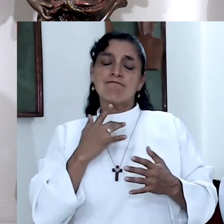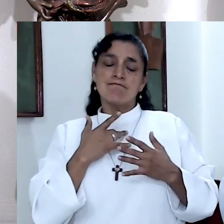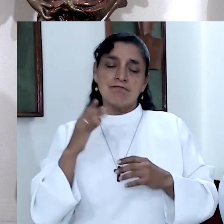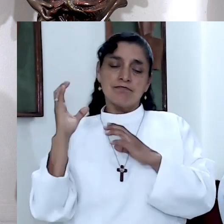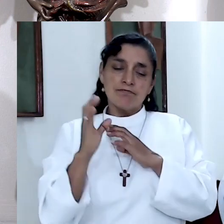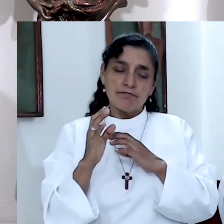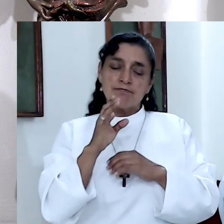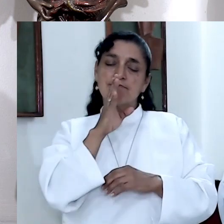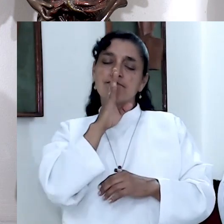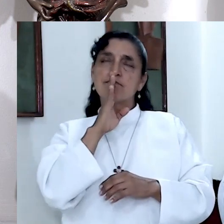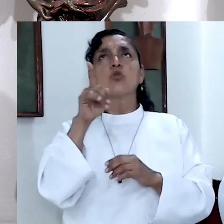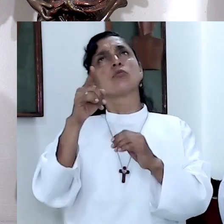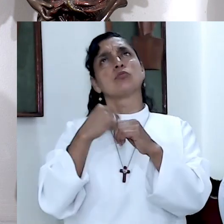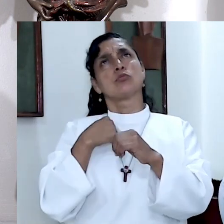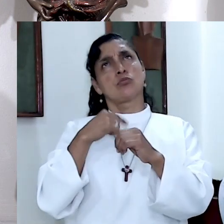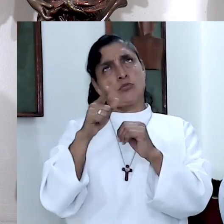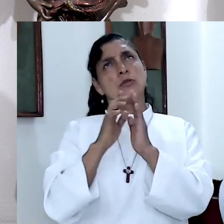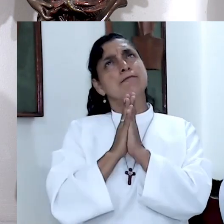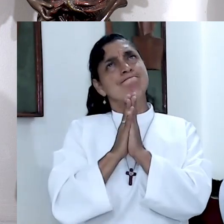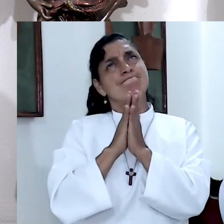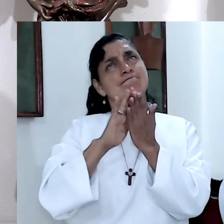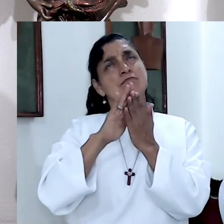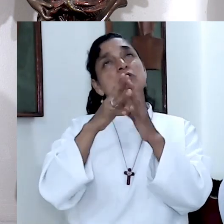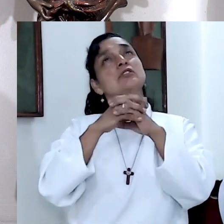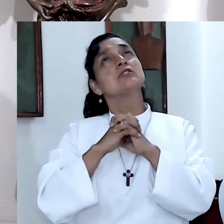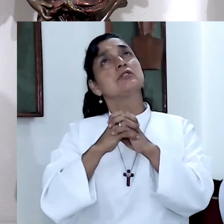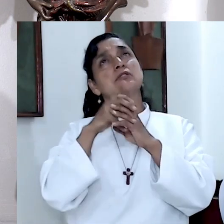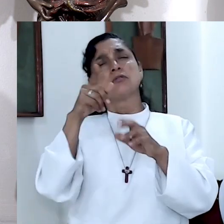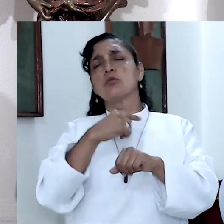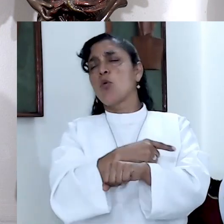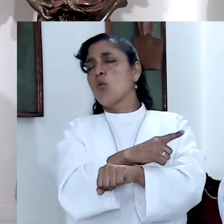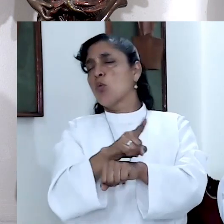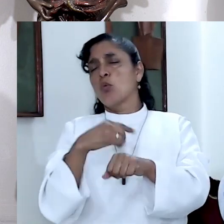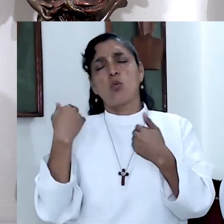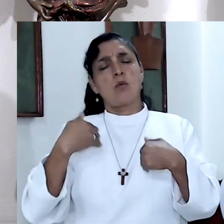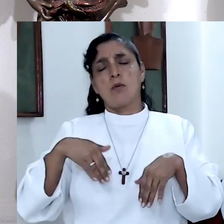de mí, pues clamo a ti, Señor, a toda hora.